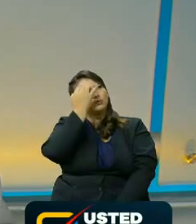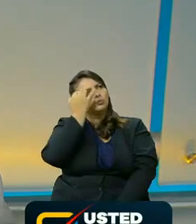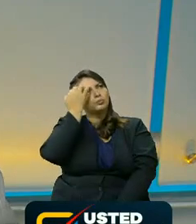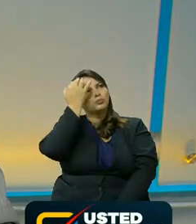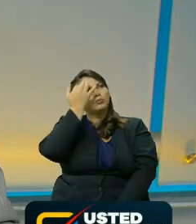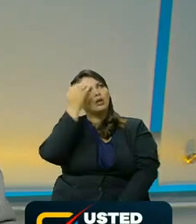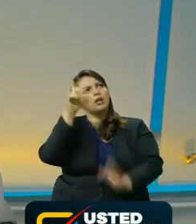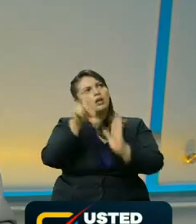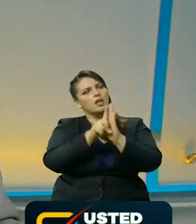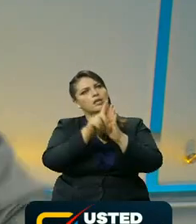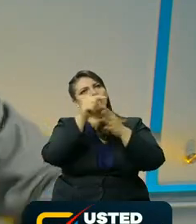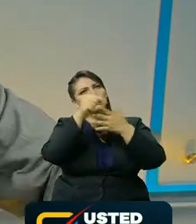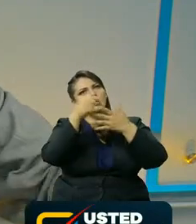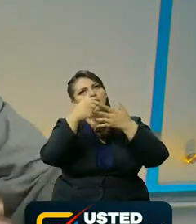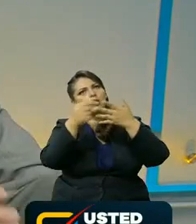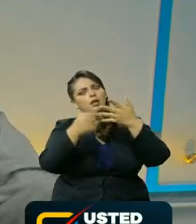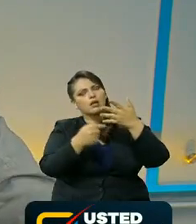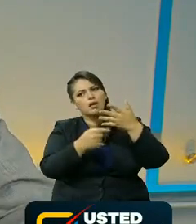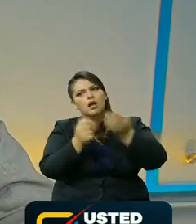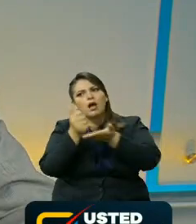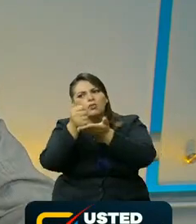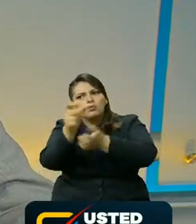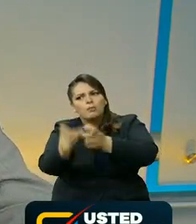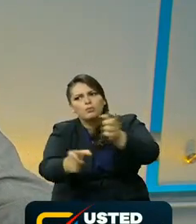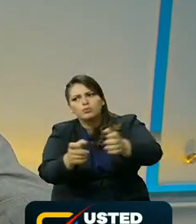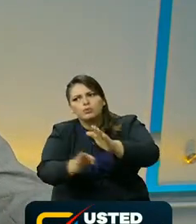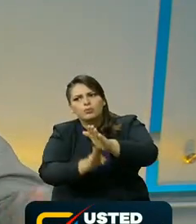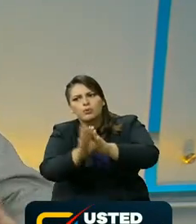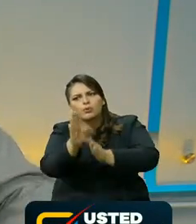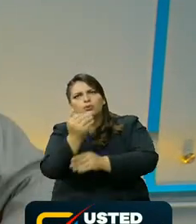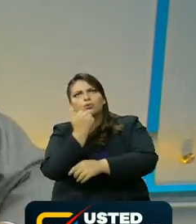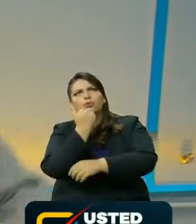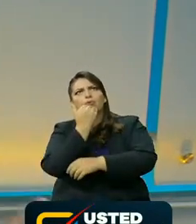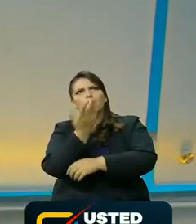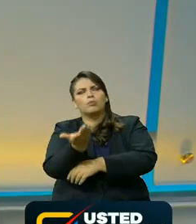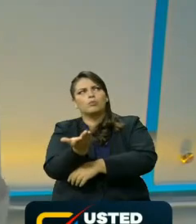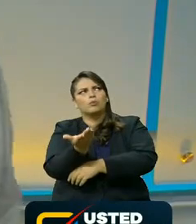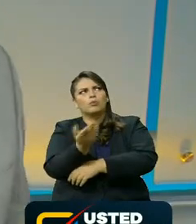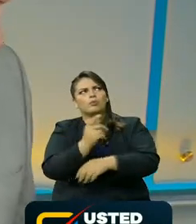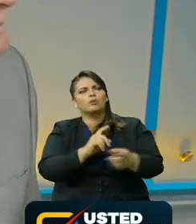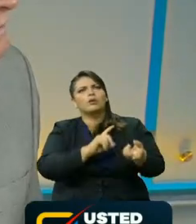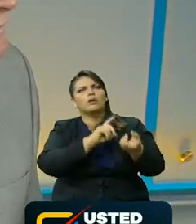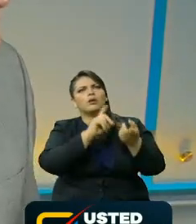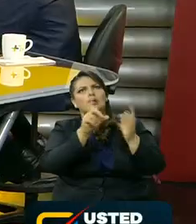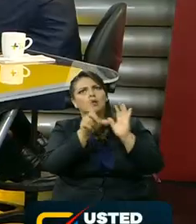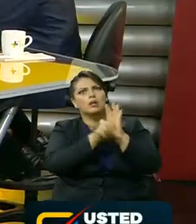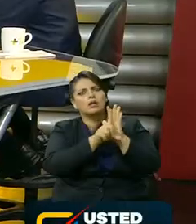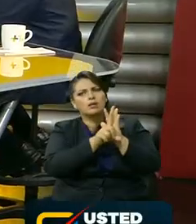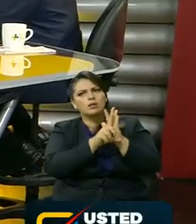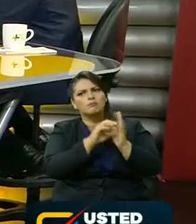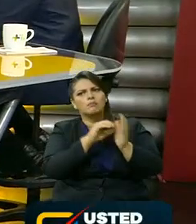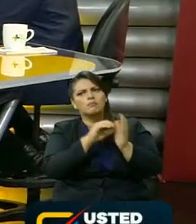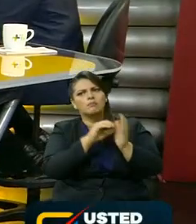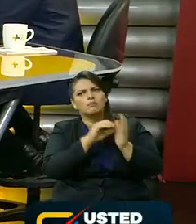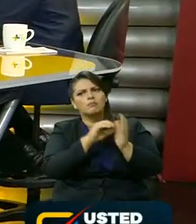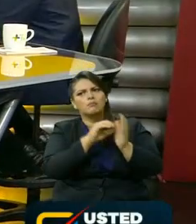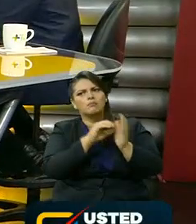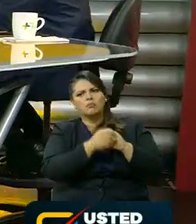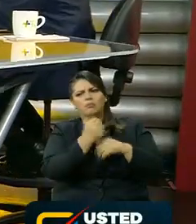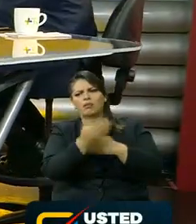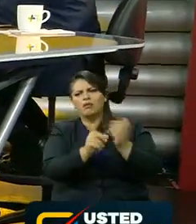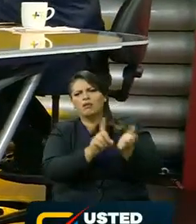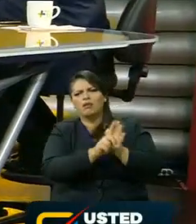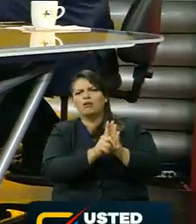leyes deben ser para beneficio social y no para un momento de emoción popular. Pero podríamos pensar que quienes lleguen, o quien llegue a